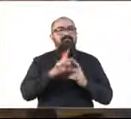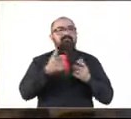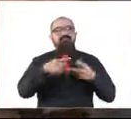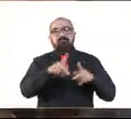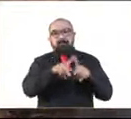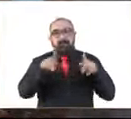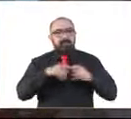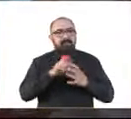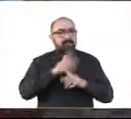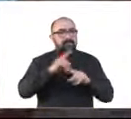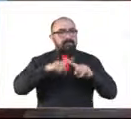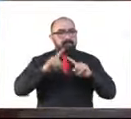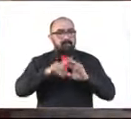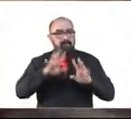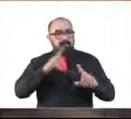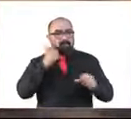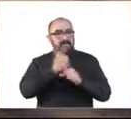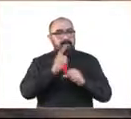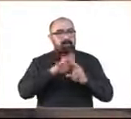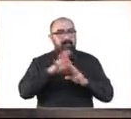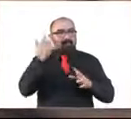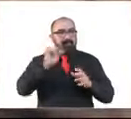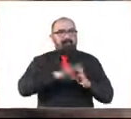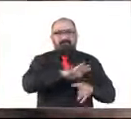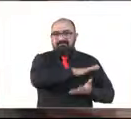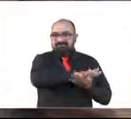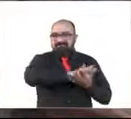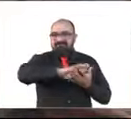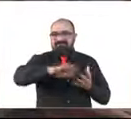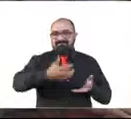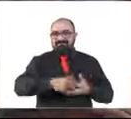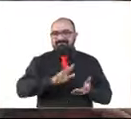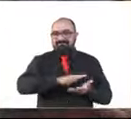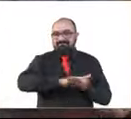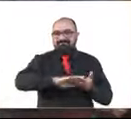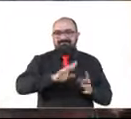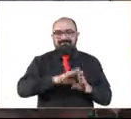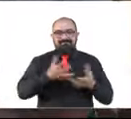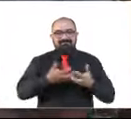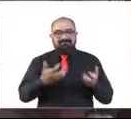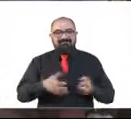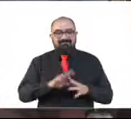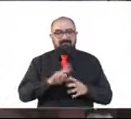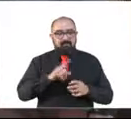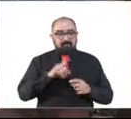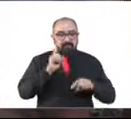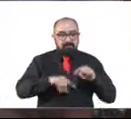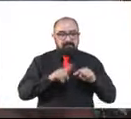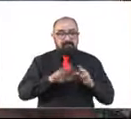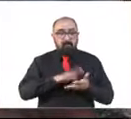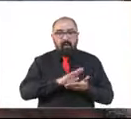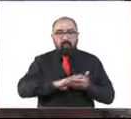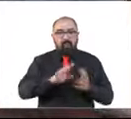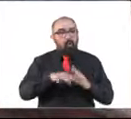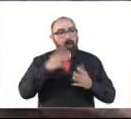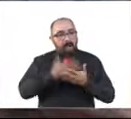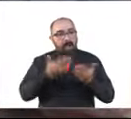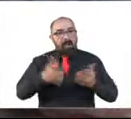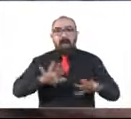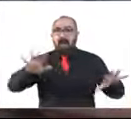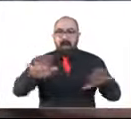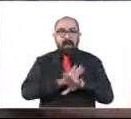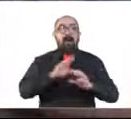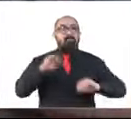ver la jungla de asfalto, como a veces le dicen a la capital, dejamos de ver, pues hoy otra vez es